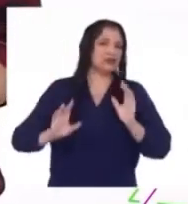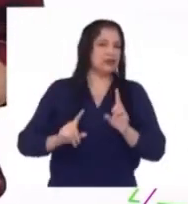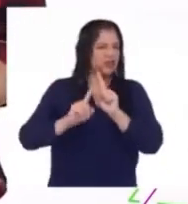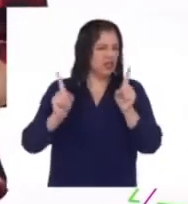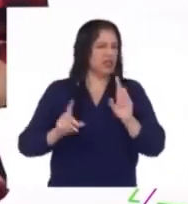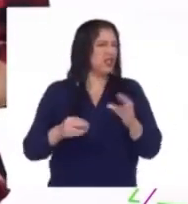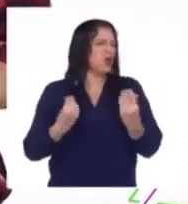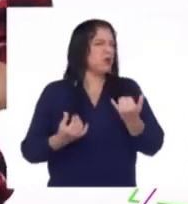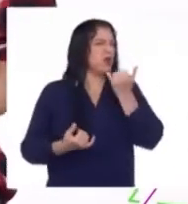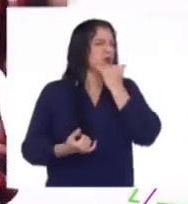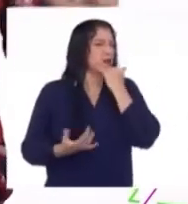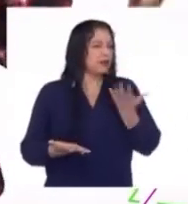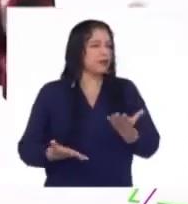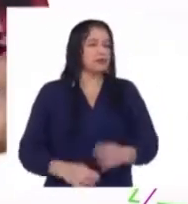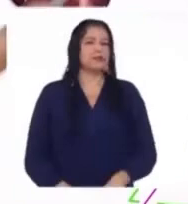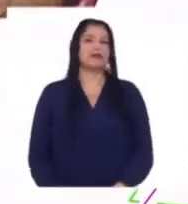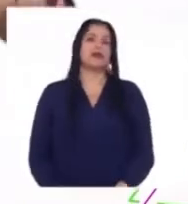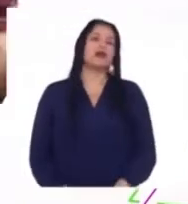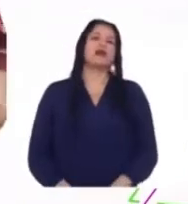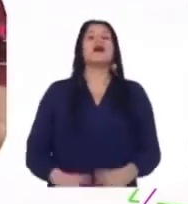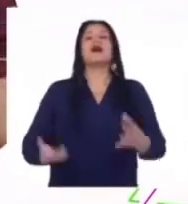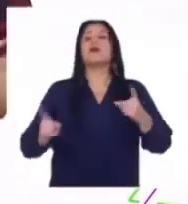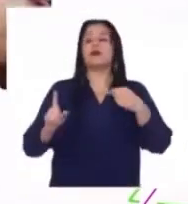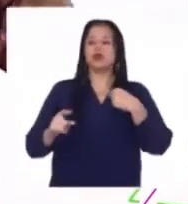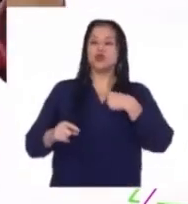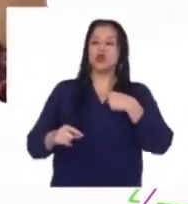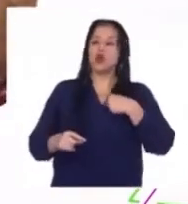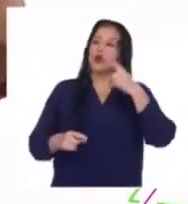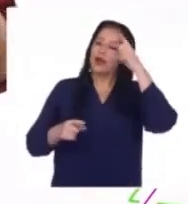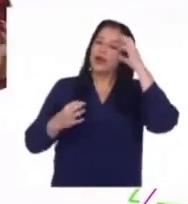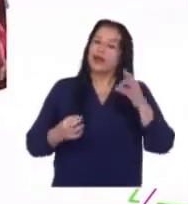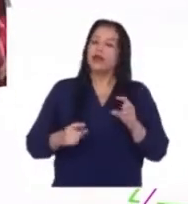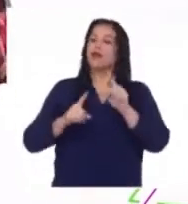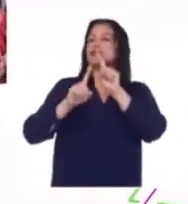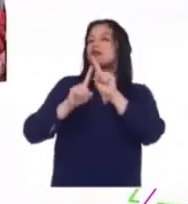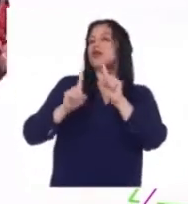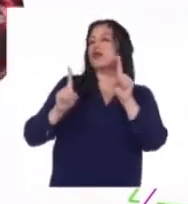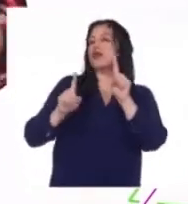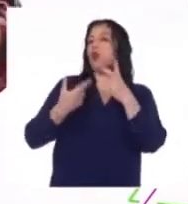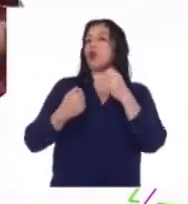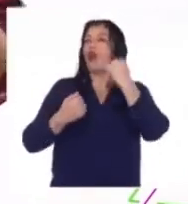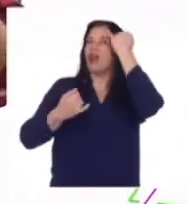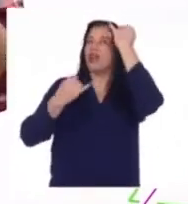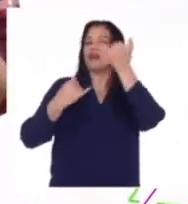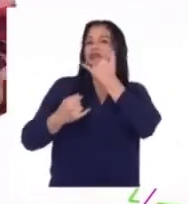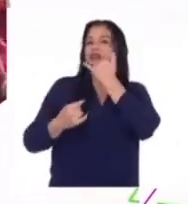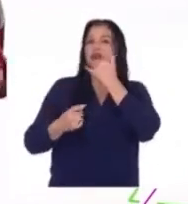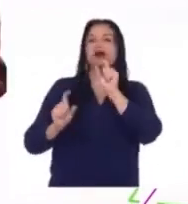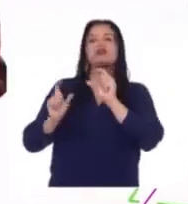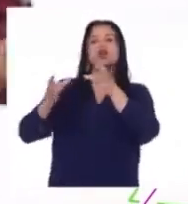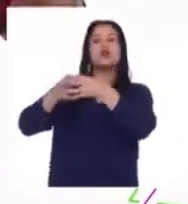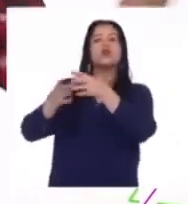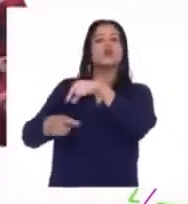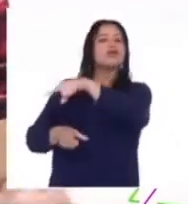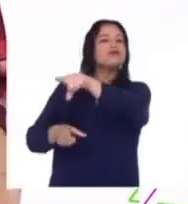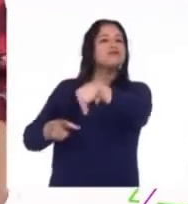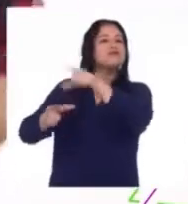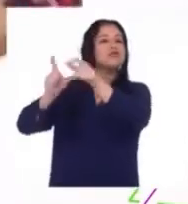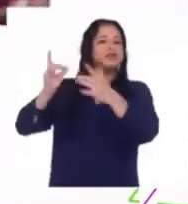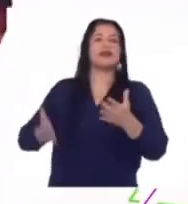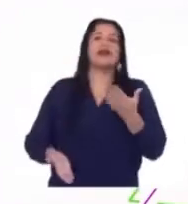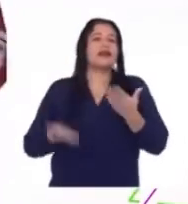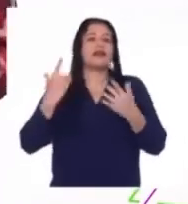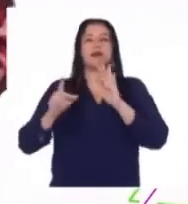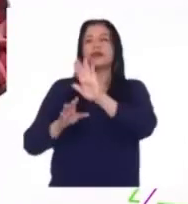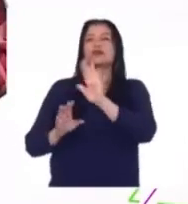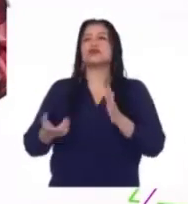¿Cómo sucede? Cuando tenemos creencias o ideas estereotipadas sobre un determinado grupo de personas, ya sea